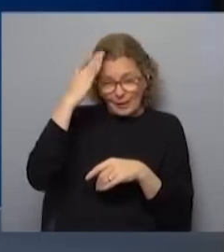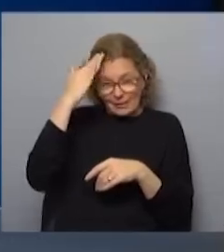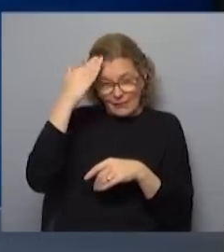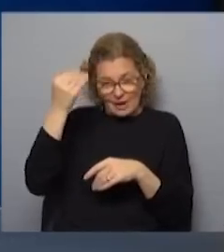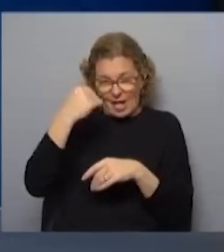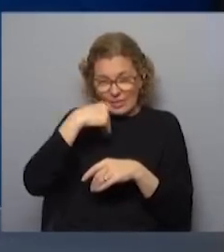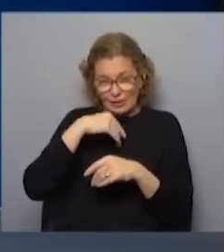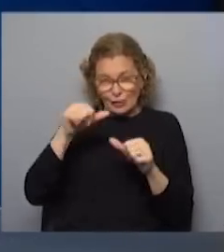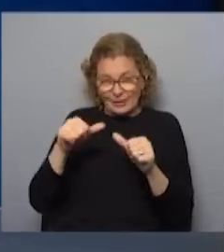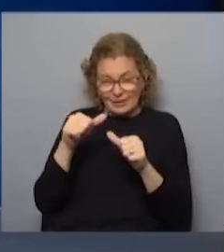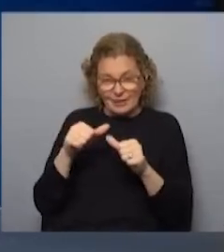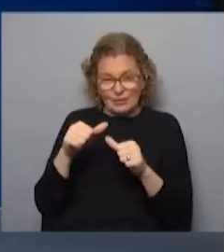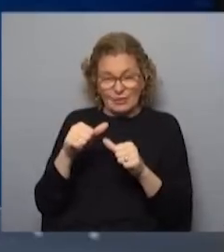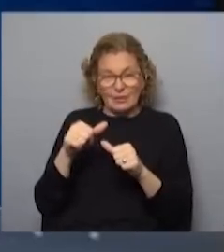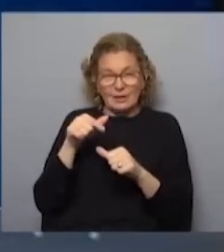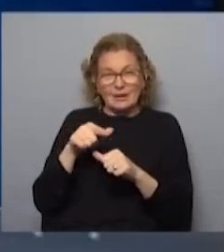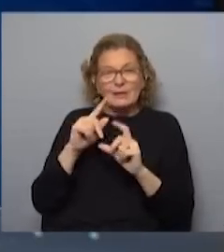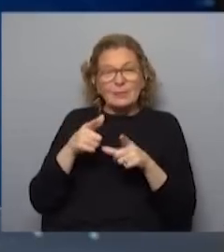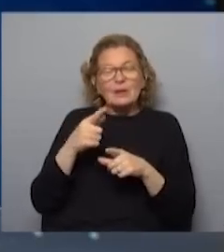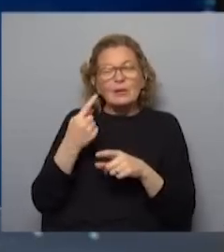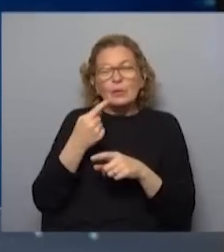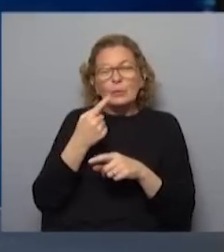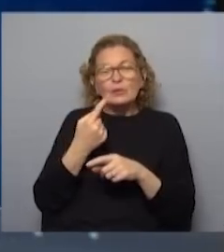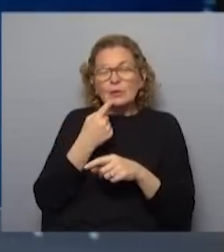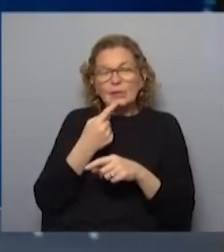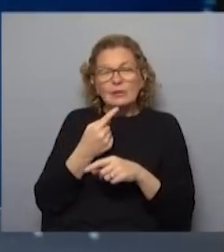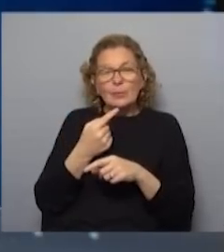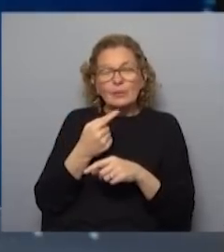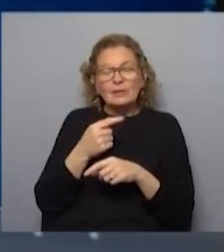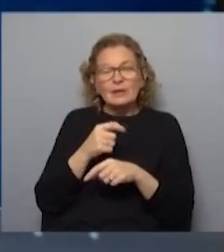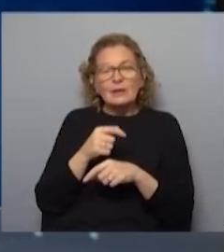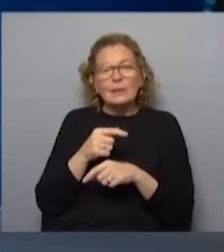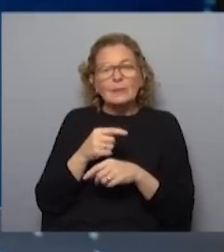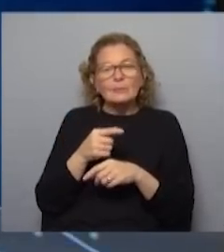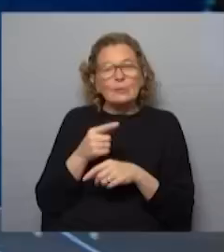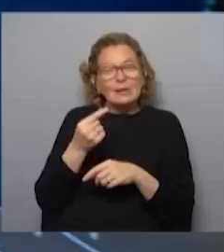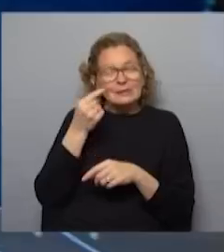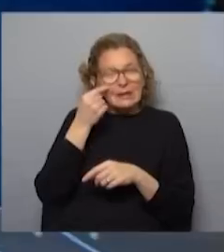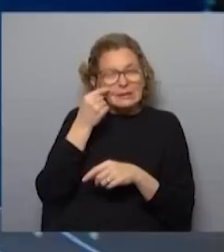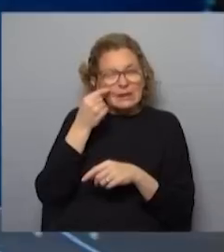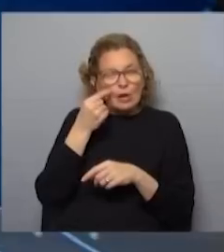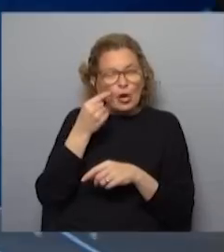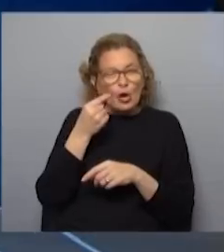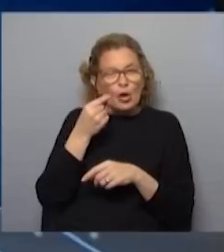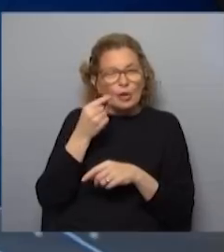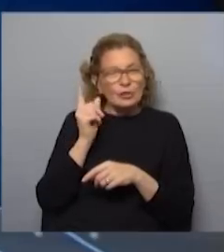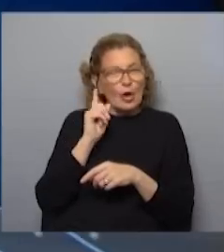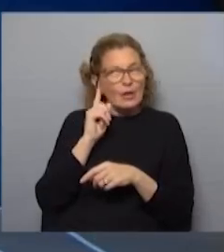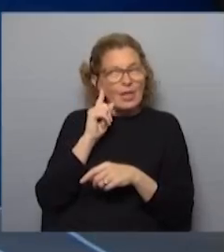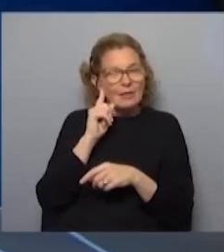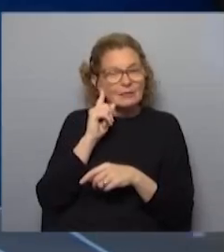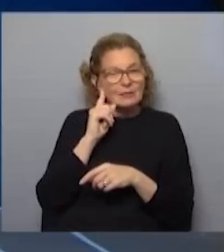de lo que se hizo él Incluso en un momento dice que fue como se habla en la jurisprudencia muchas veces testigo de oídas